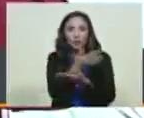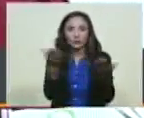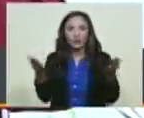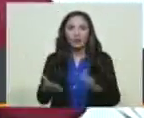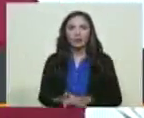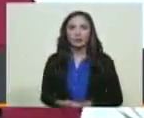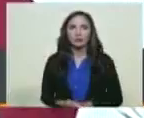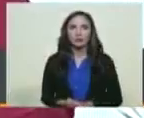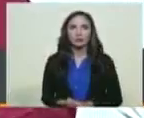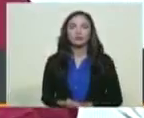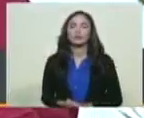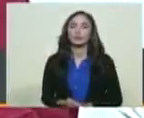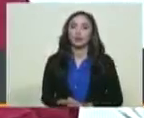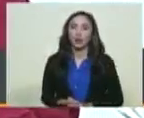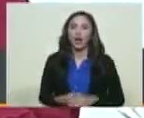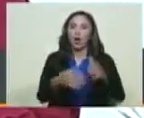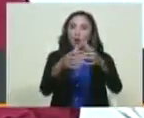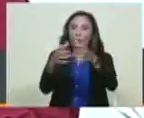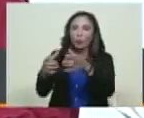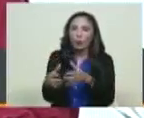debe ser verano garcía